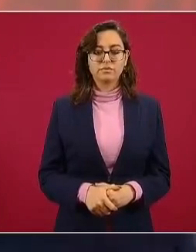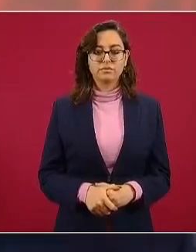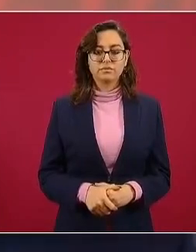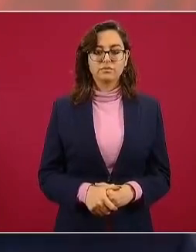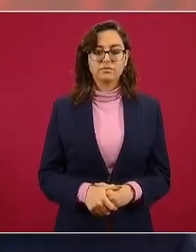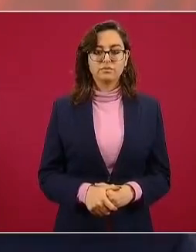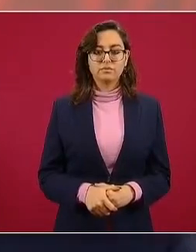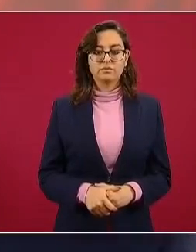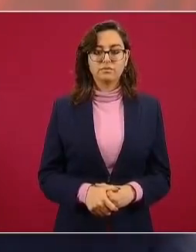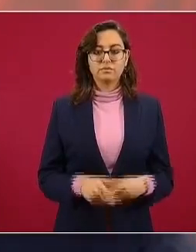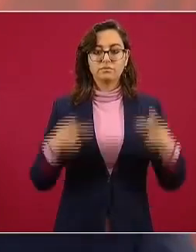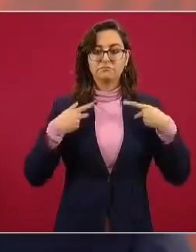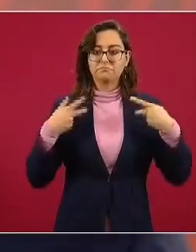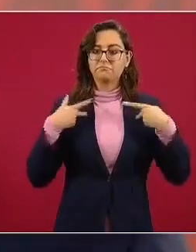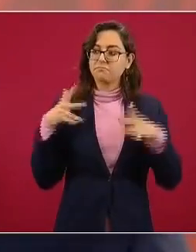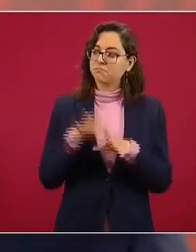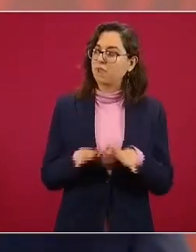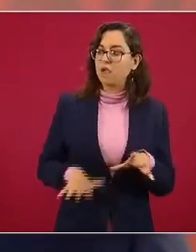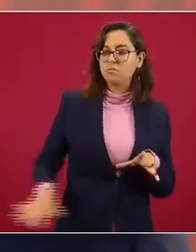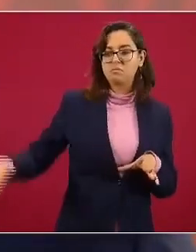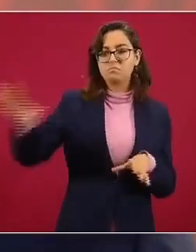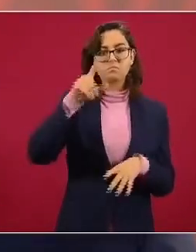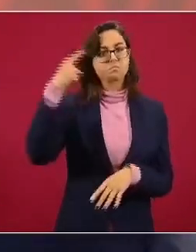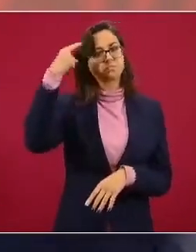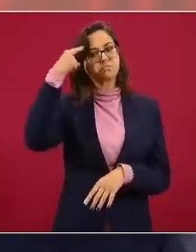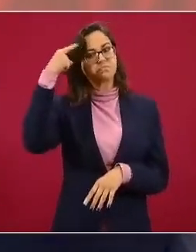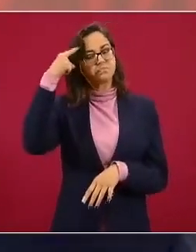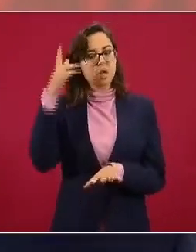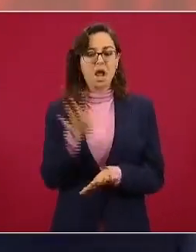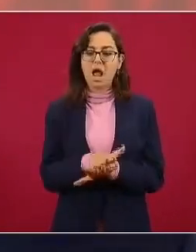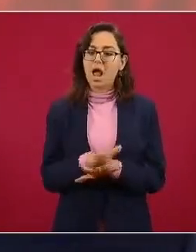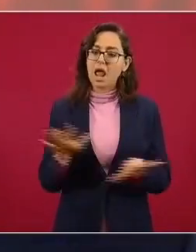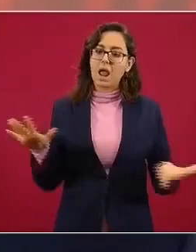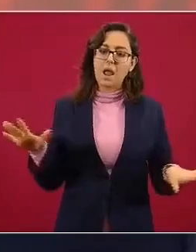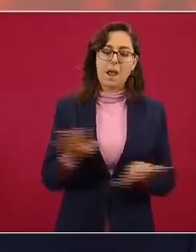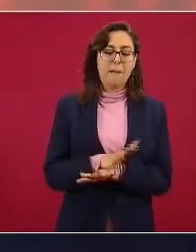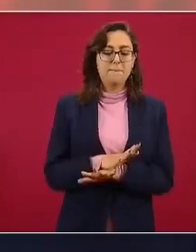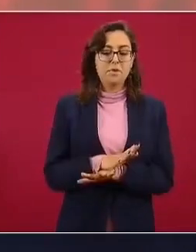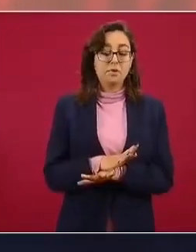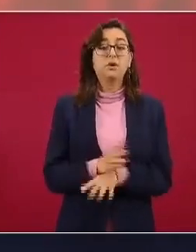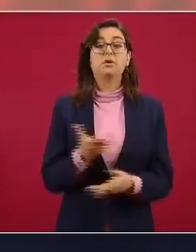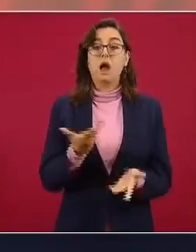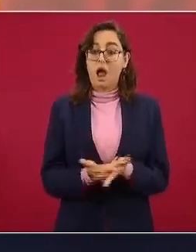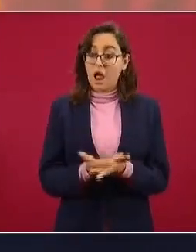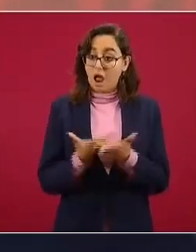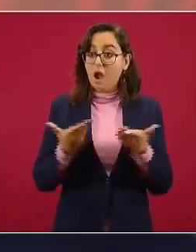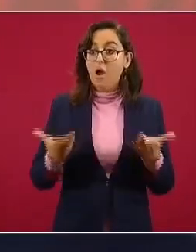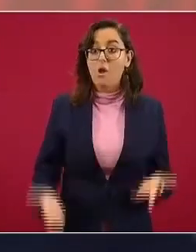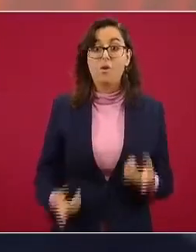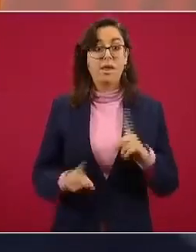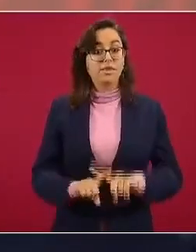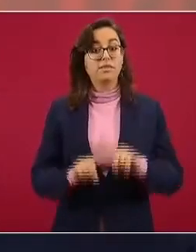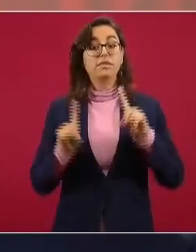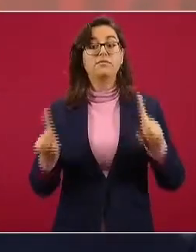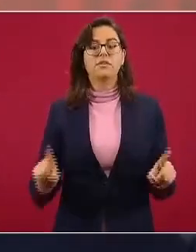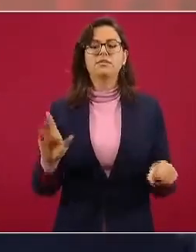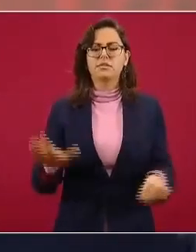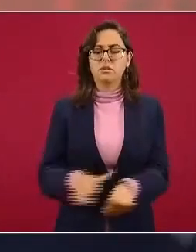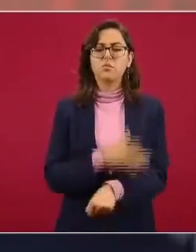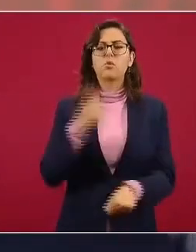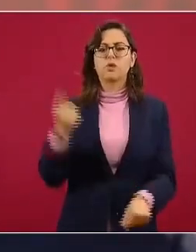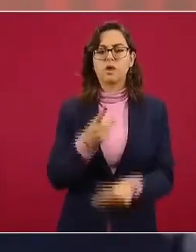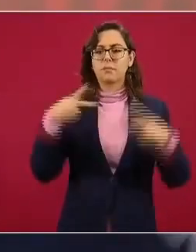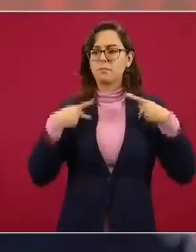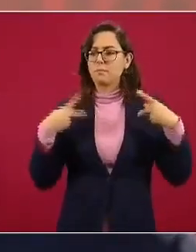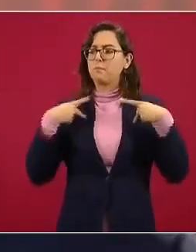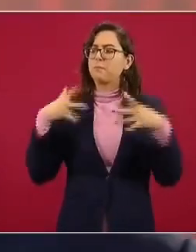el cambio de mentalidad de nuestro pueblo, porque todo se debe a que los mexicanos decidieron llevar